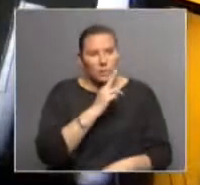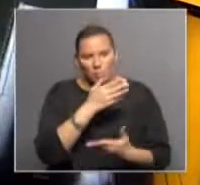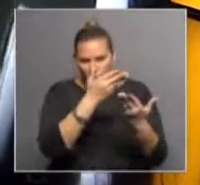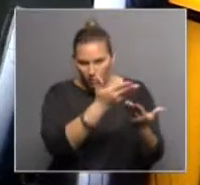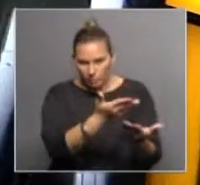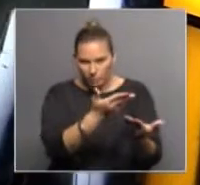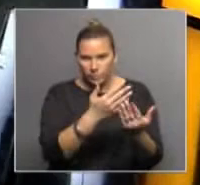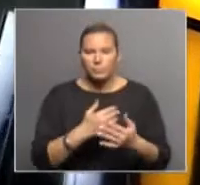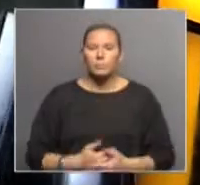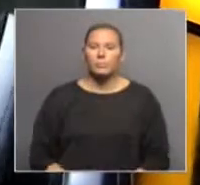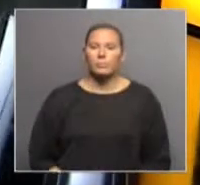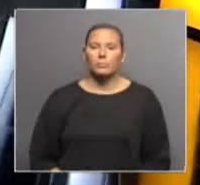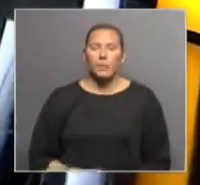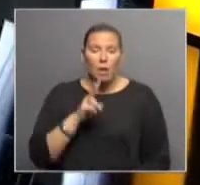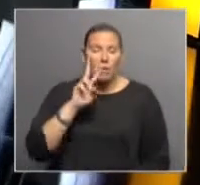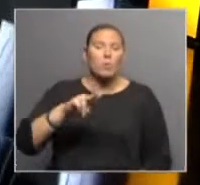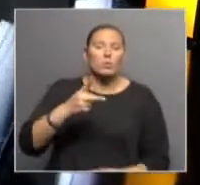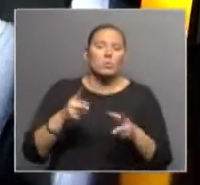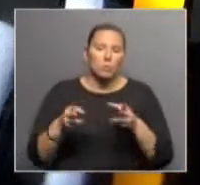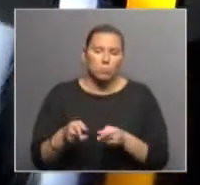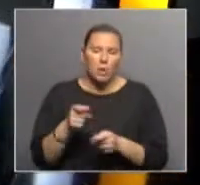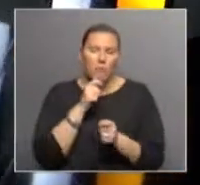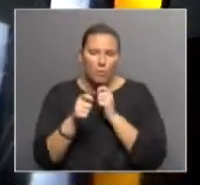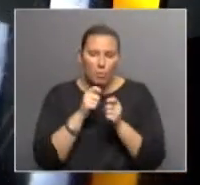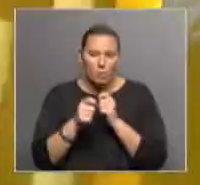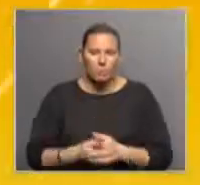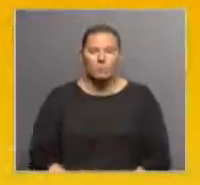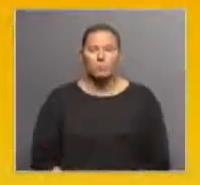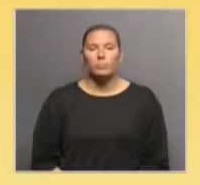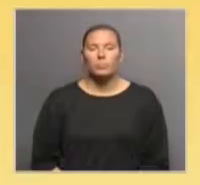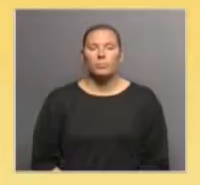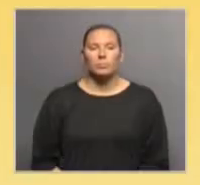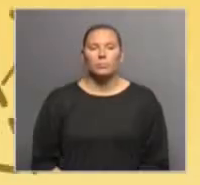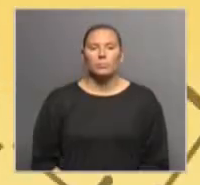contó sobre esa pregunta. Vemos la segunda parte de la nota.